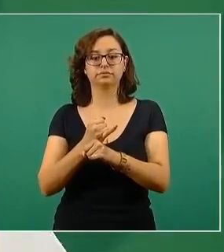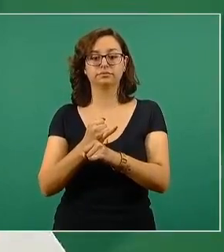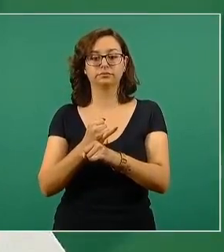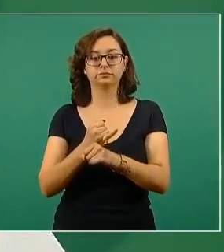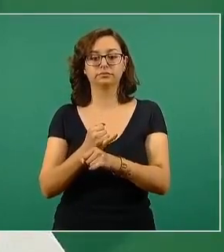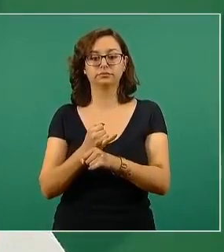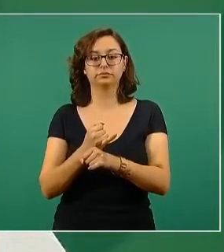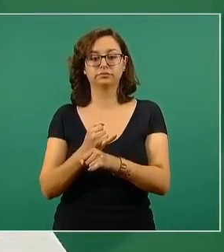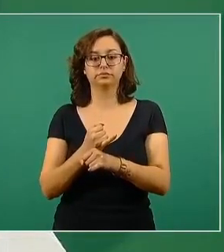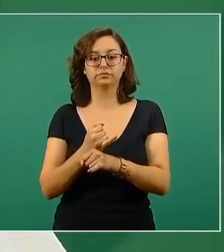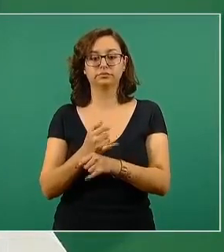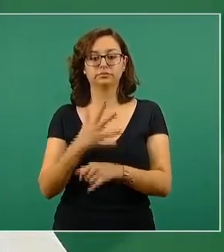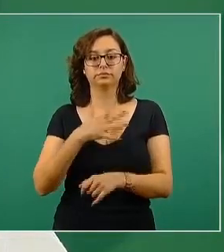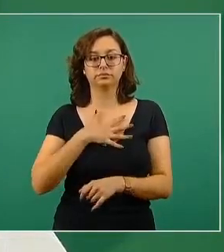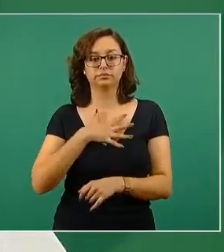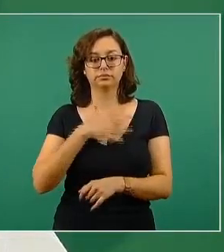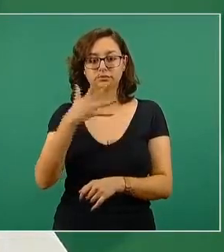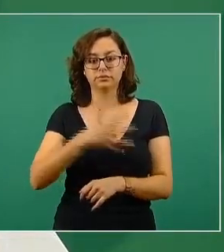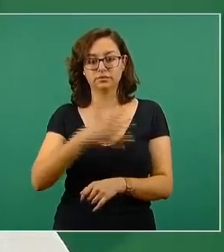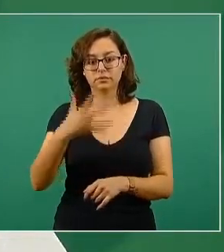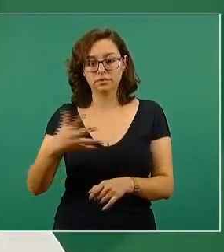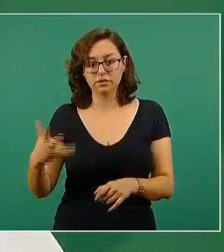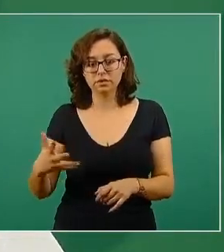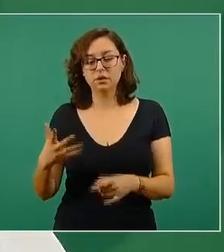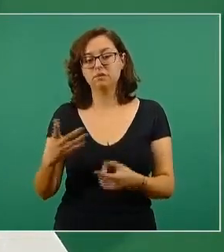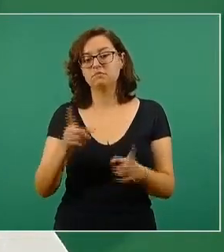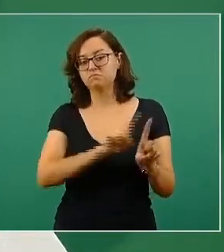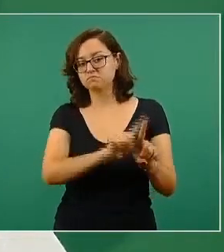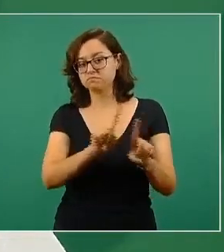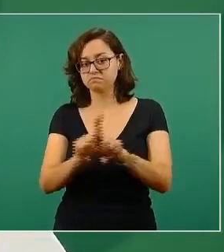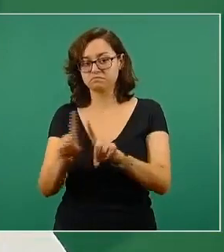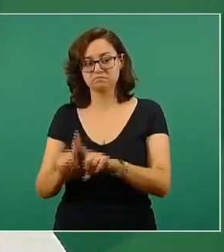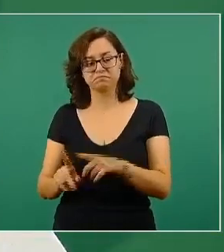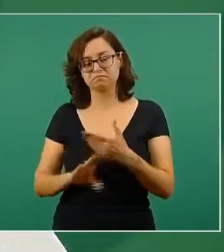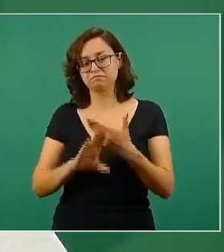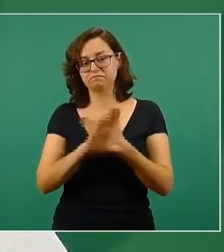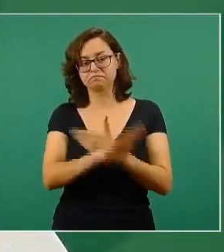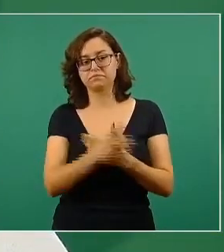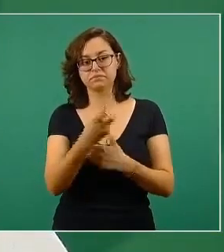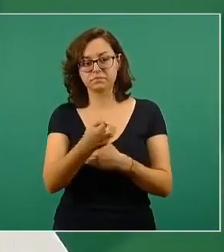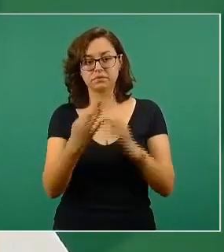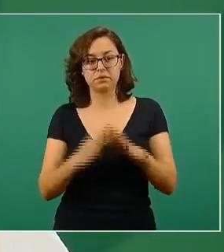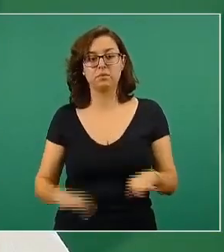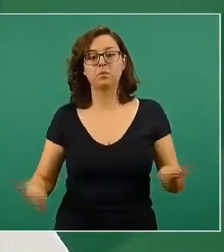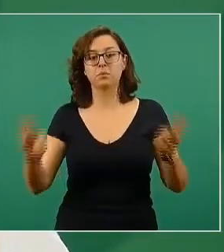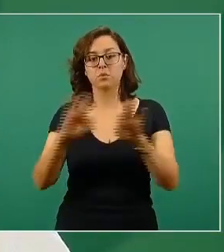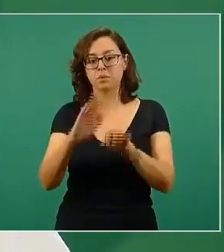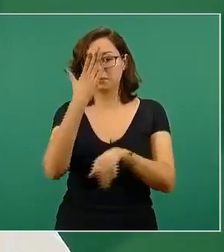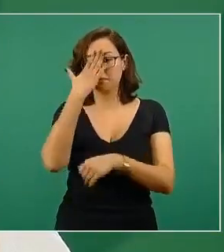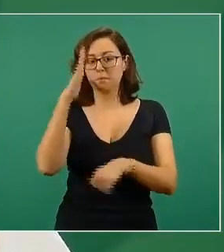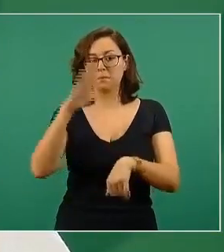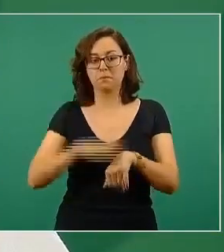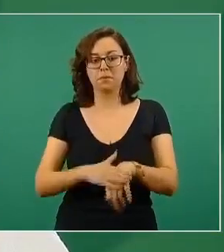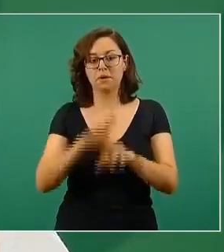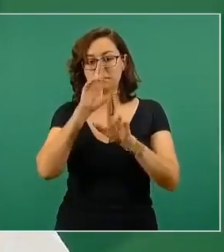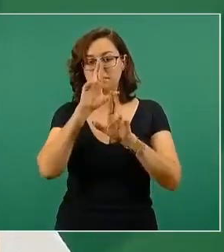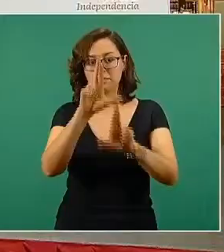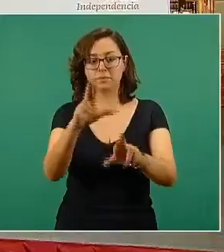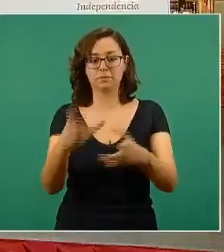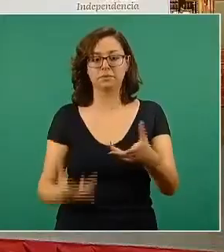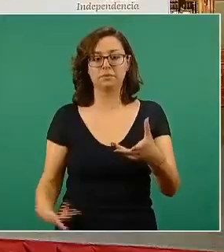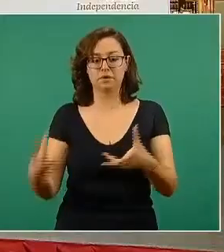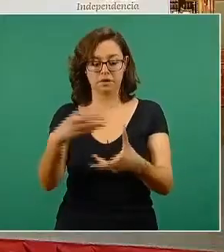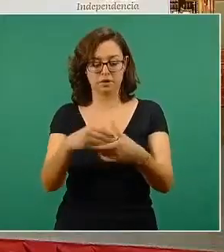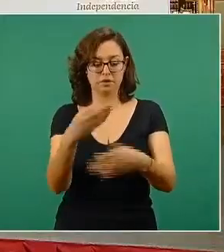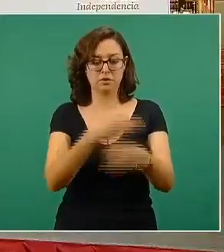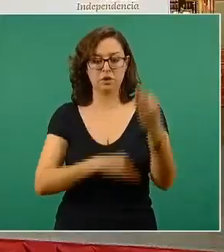homofobia, la transfobia y la bifobia, para recordar la importancia del respeto, la inclusión de todas